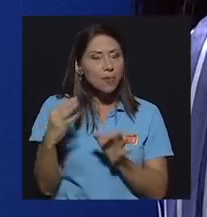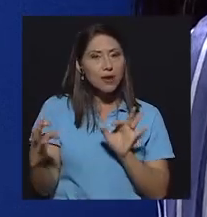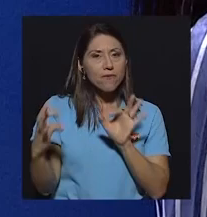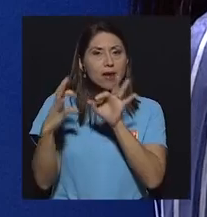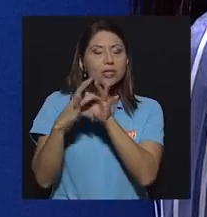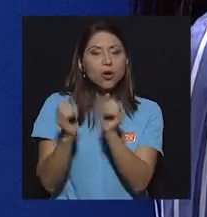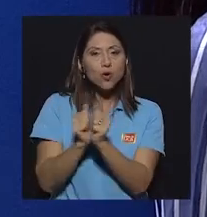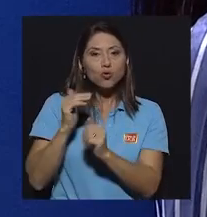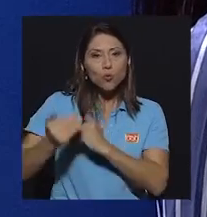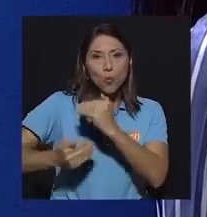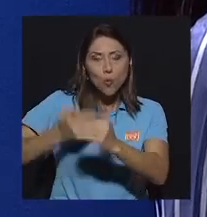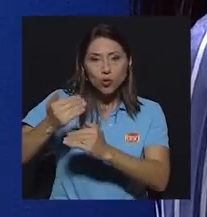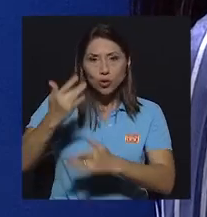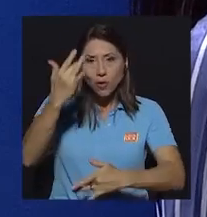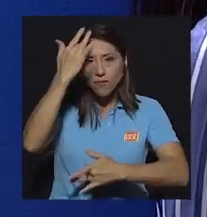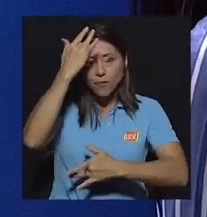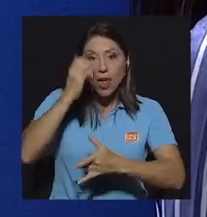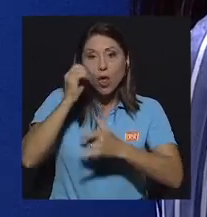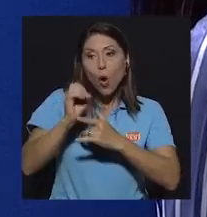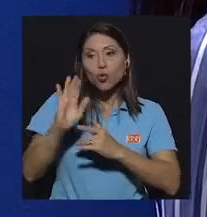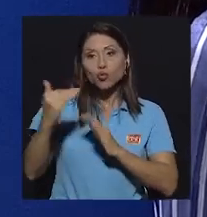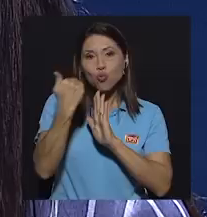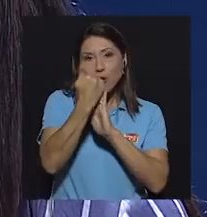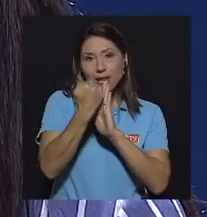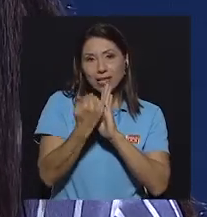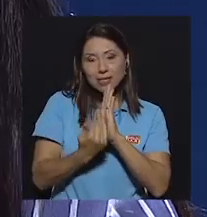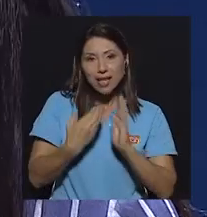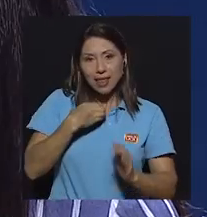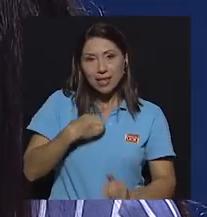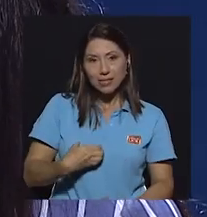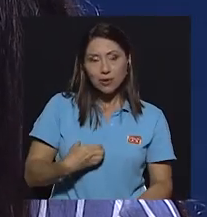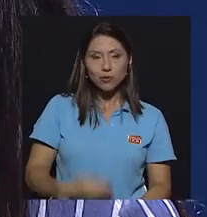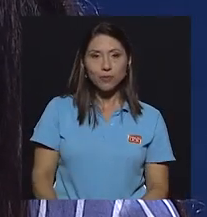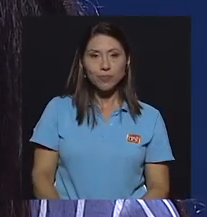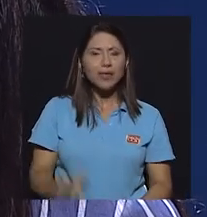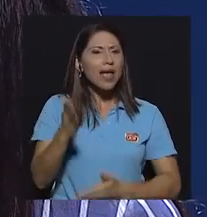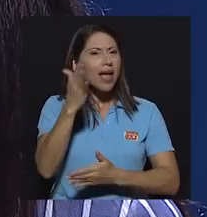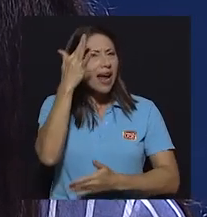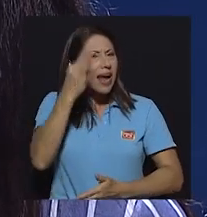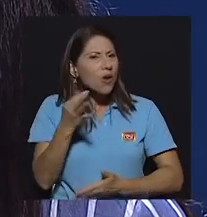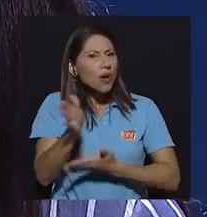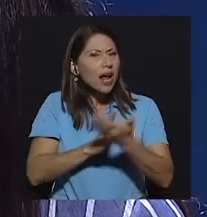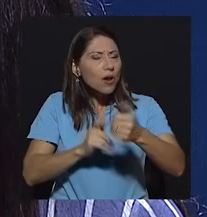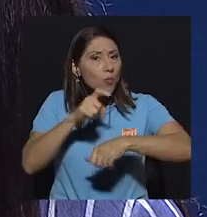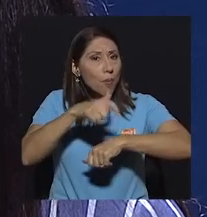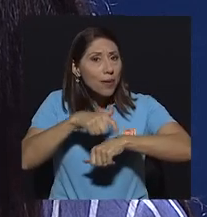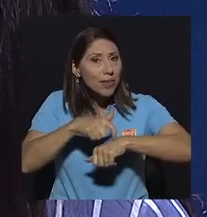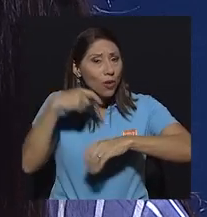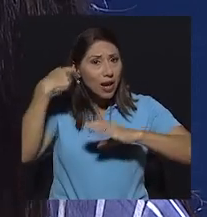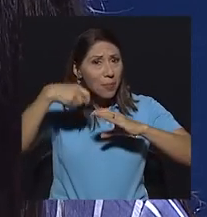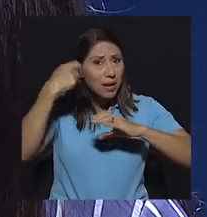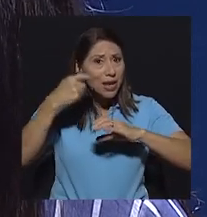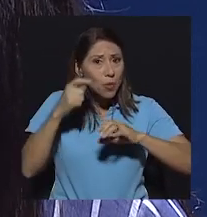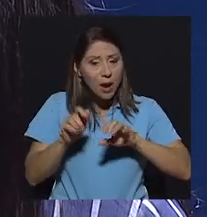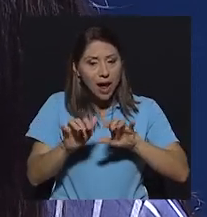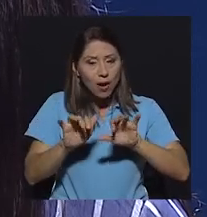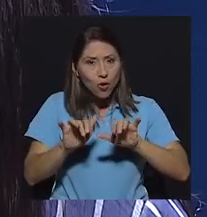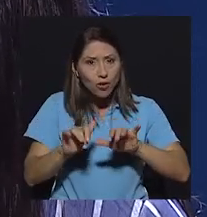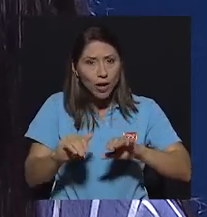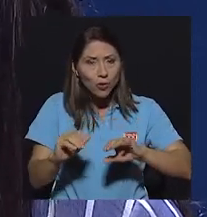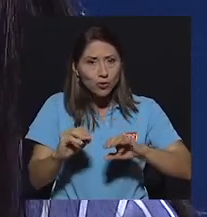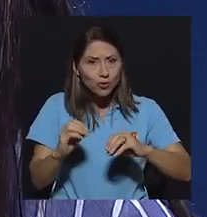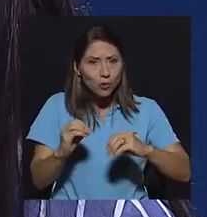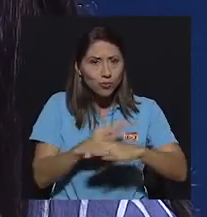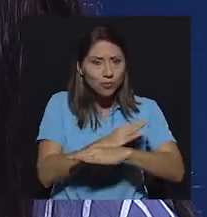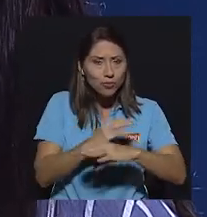interrumpió precisamente por la situación de ella. Sí, definitivamente. Como mencionaba anteriormente, hacer